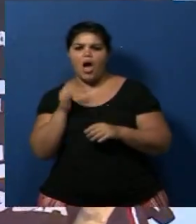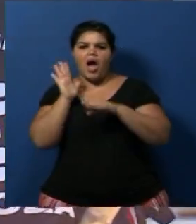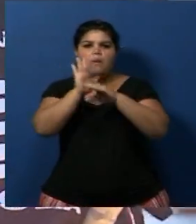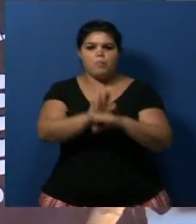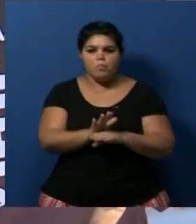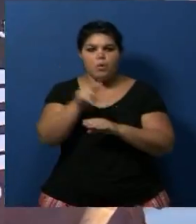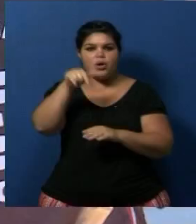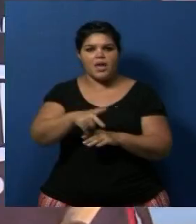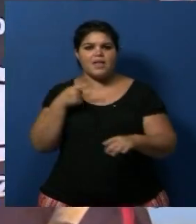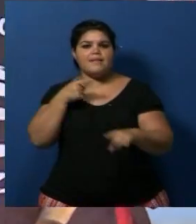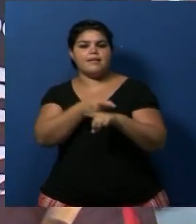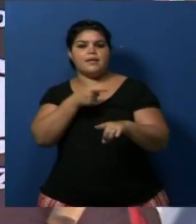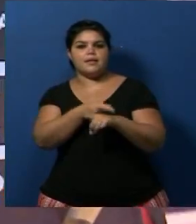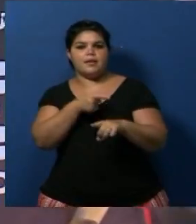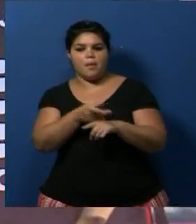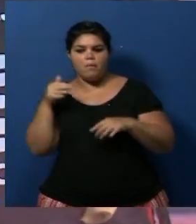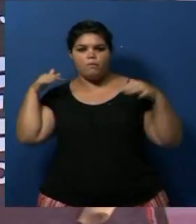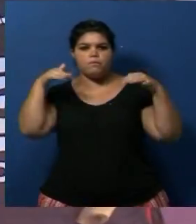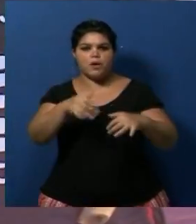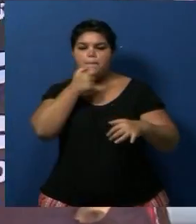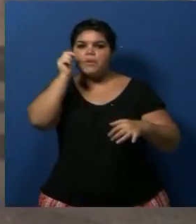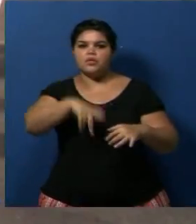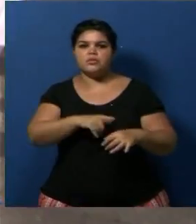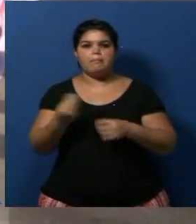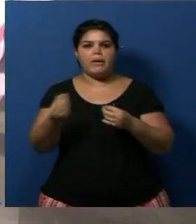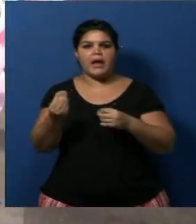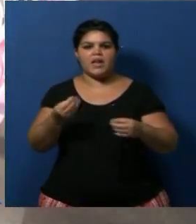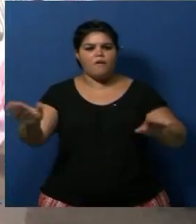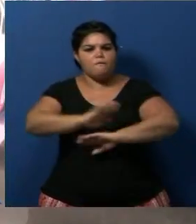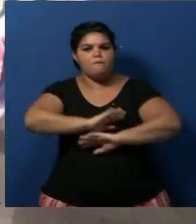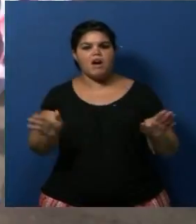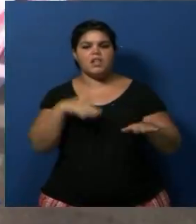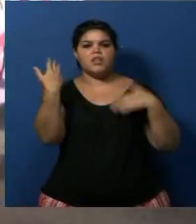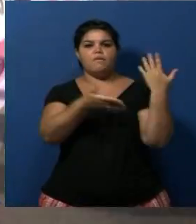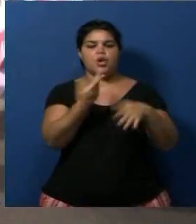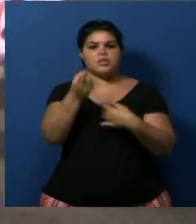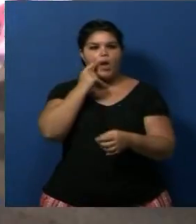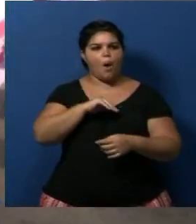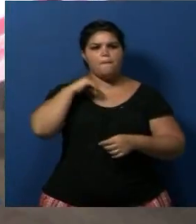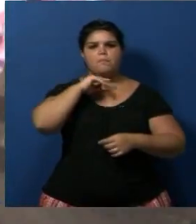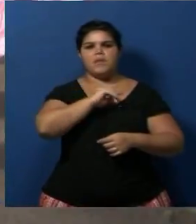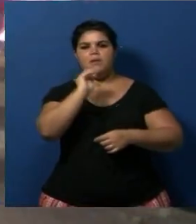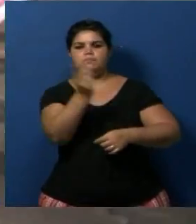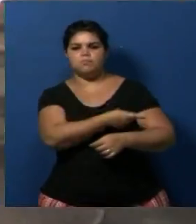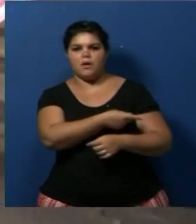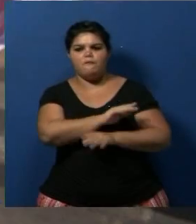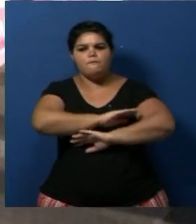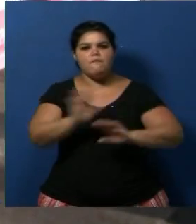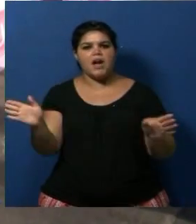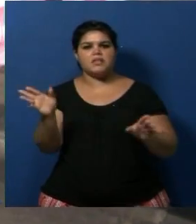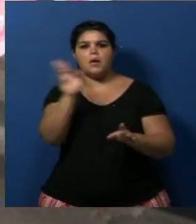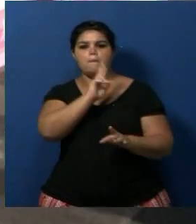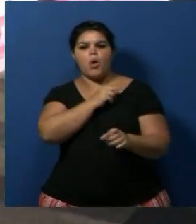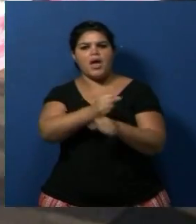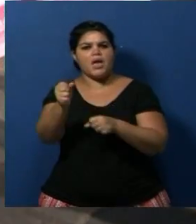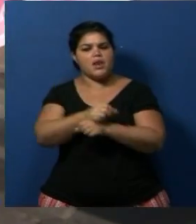Mendoza para decir basta a la violencia machista, para decir basta a los femicidios y para